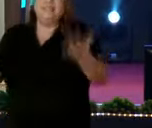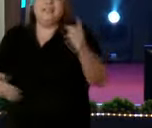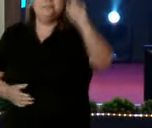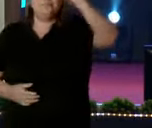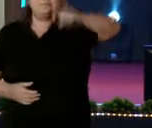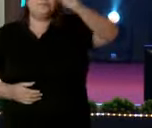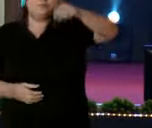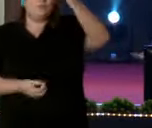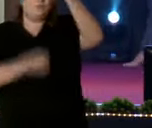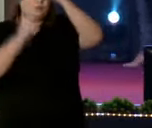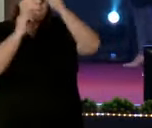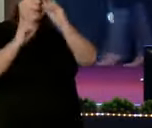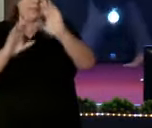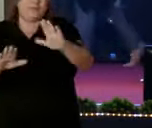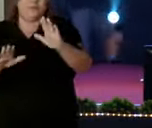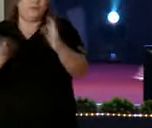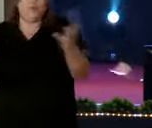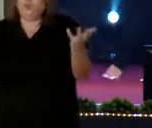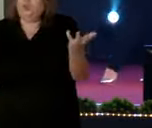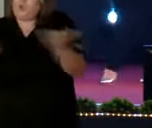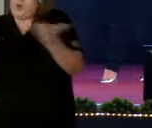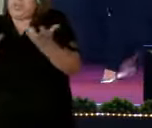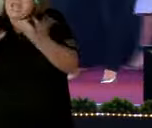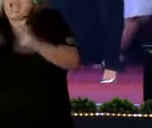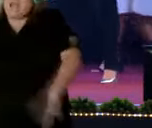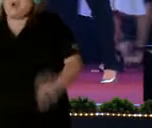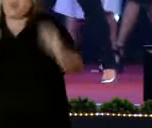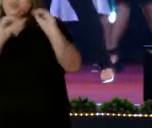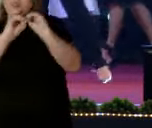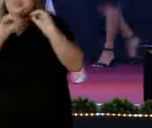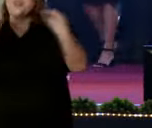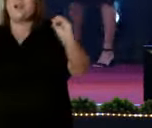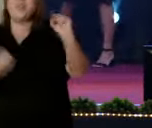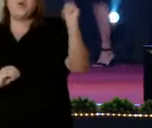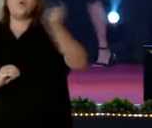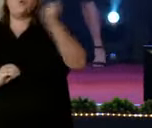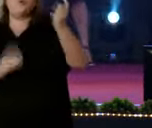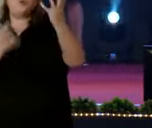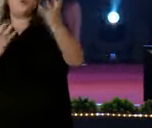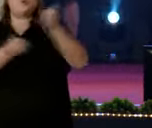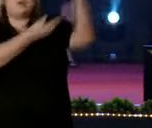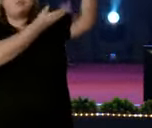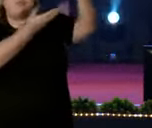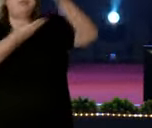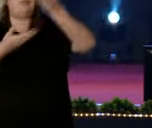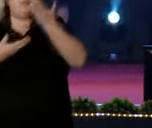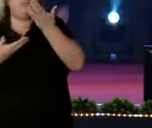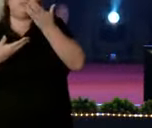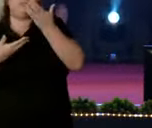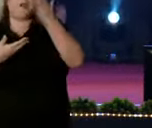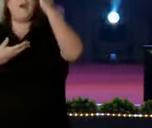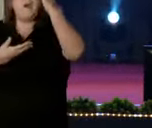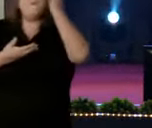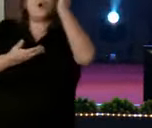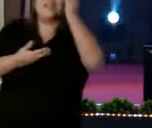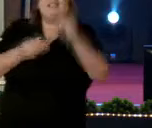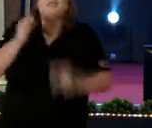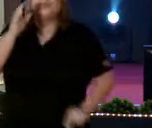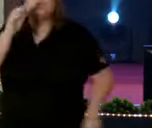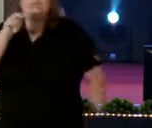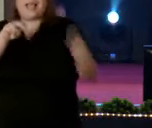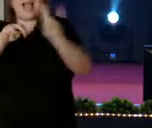Señor, nosotros no queremos nada que no venga de ti, ¿sabes? Porque nosotros hemos reconocido que la bendición de Dios es la que enriquece y no añade tristeza